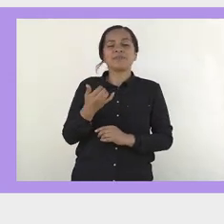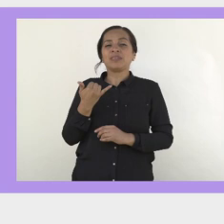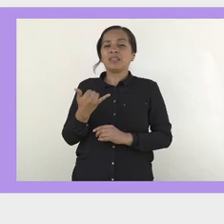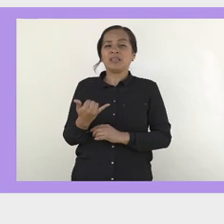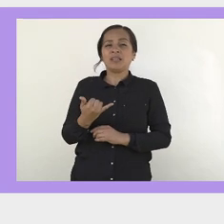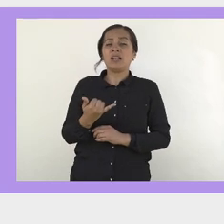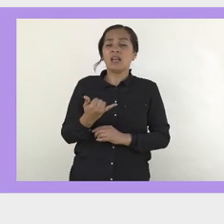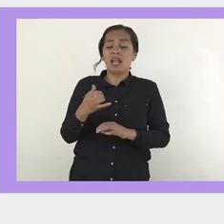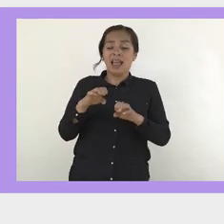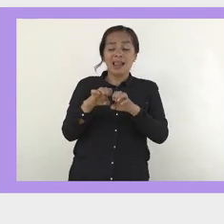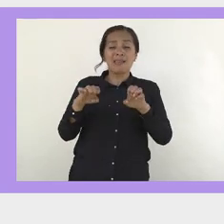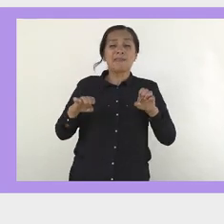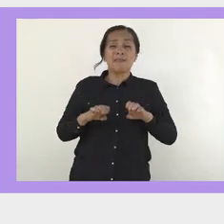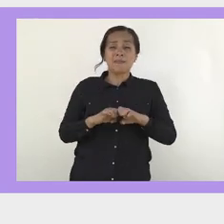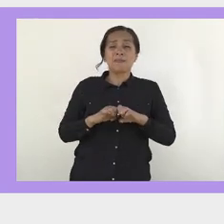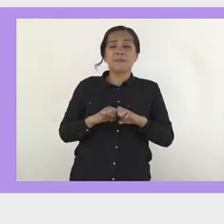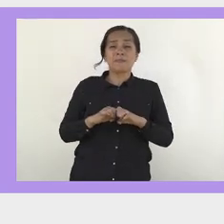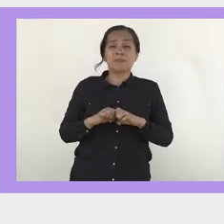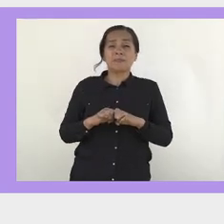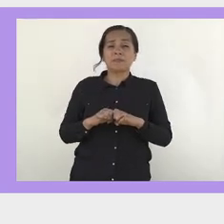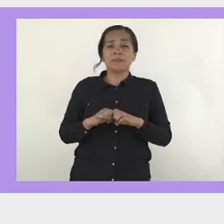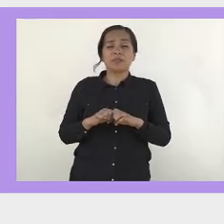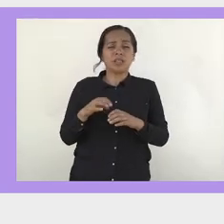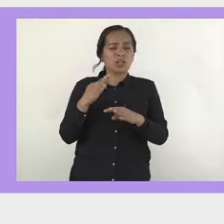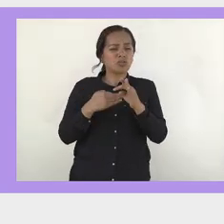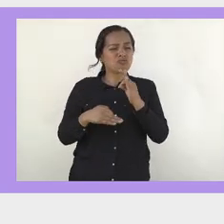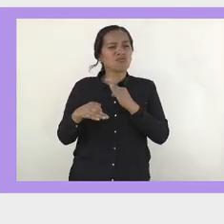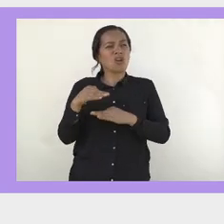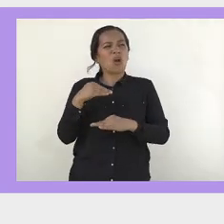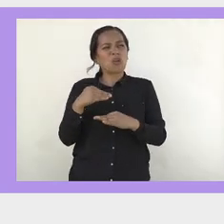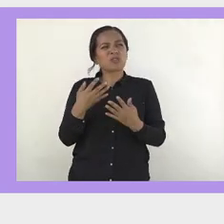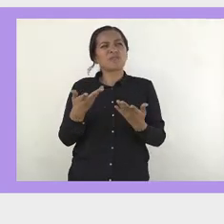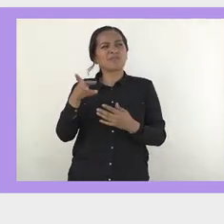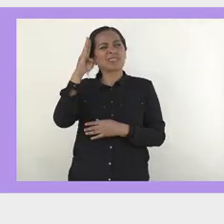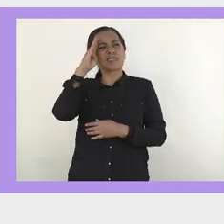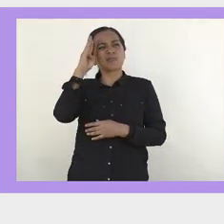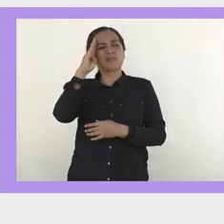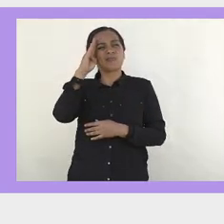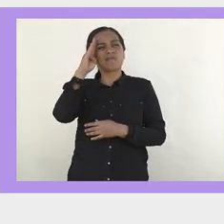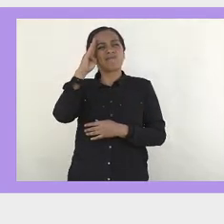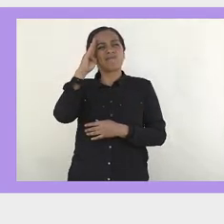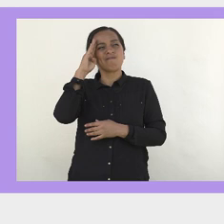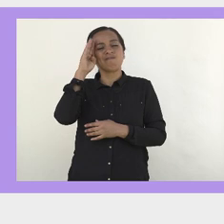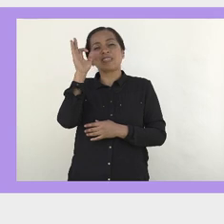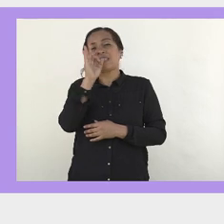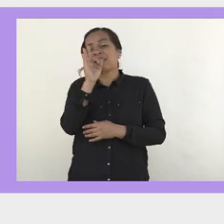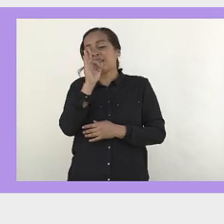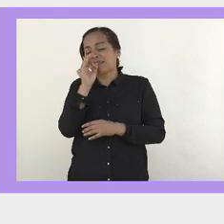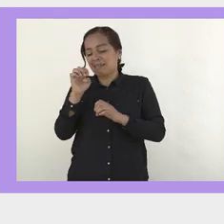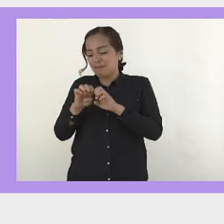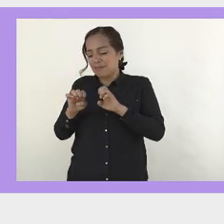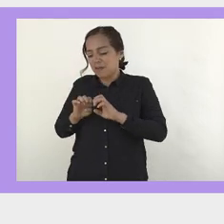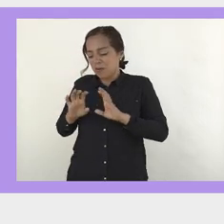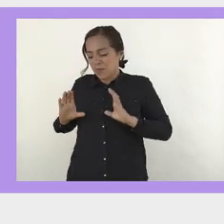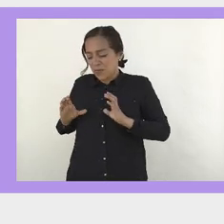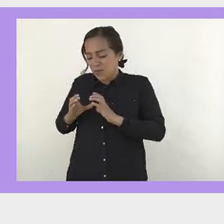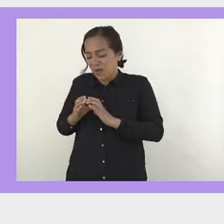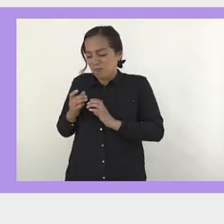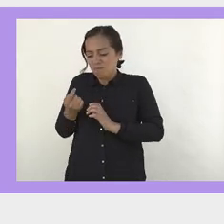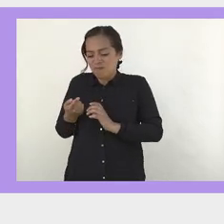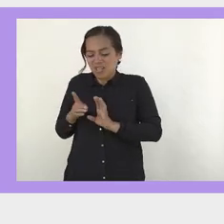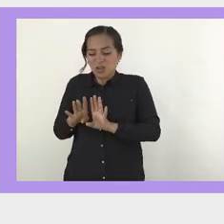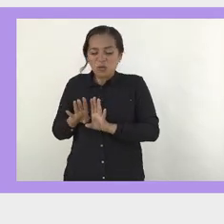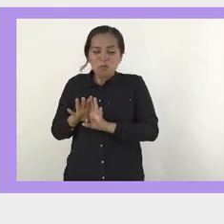pues el equipo creo que que todos llegamos con ese pensamiento de quizá éramos personas muy tímidas cuando empezamos